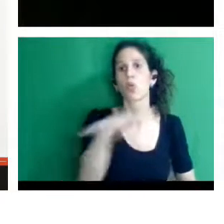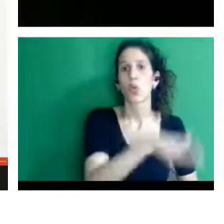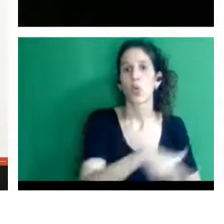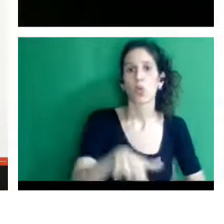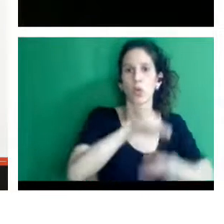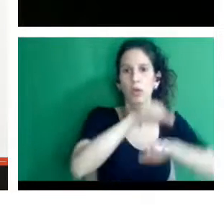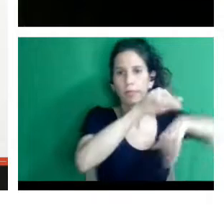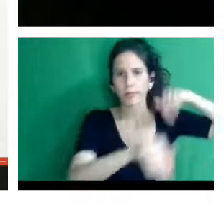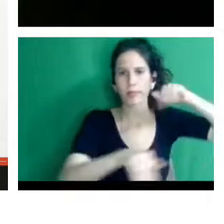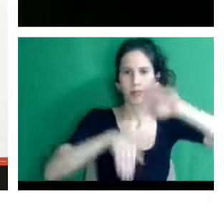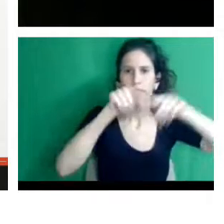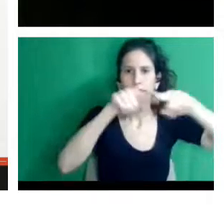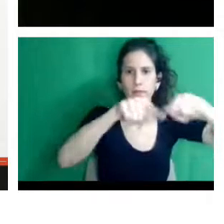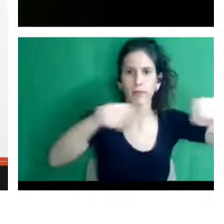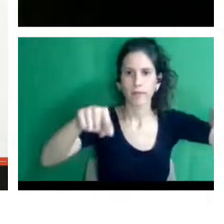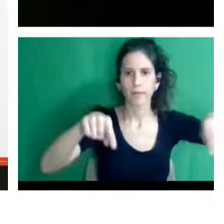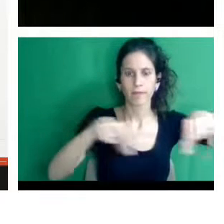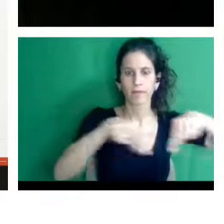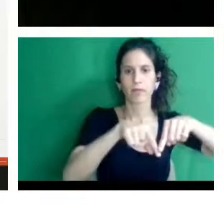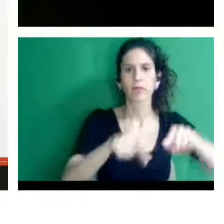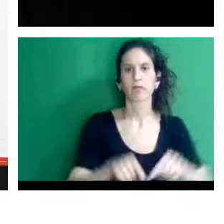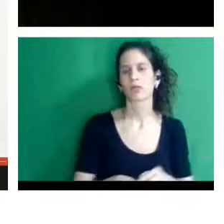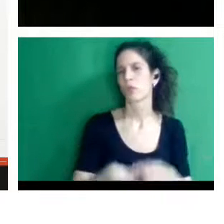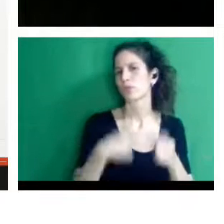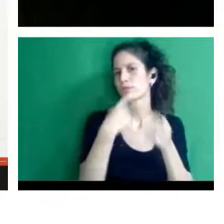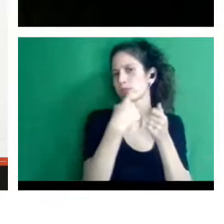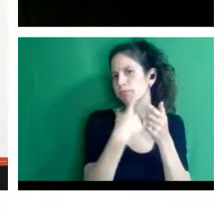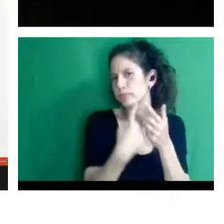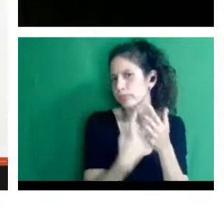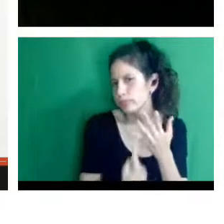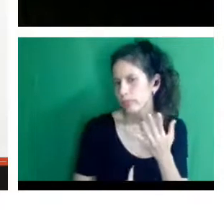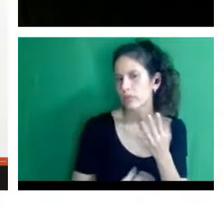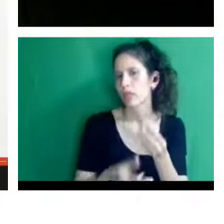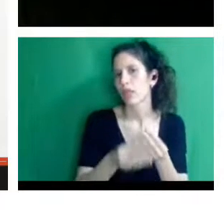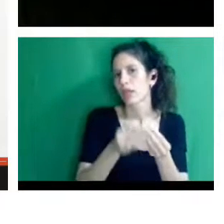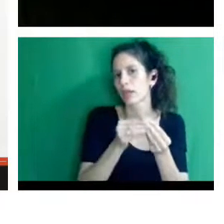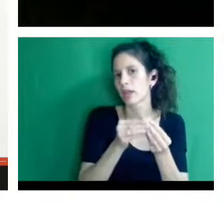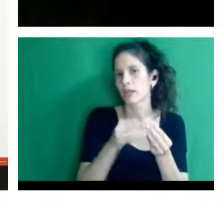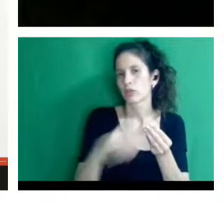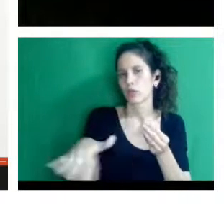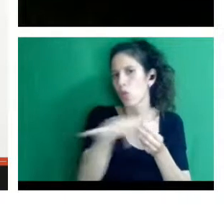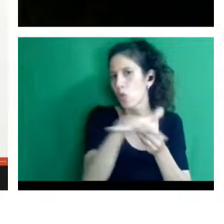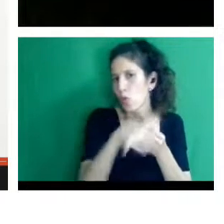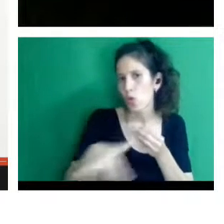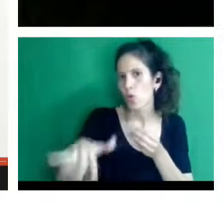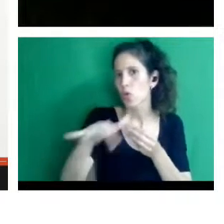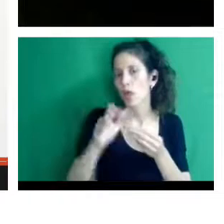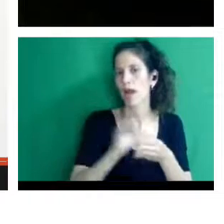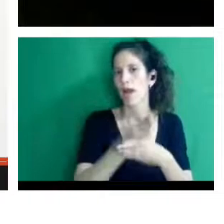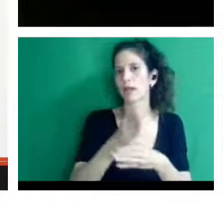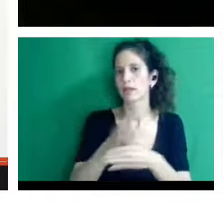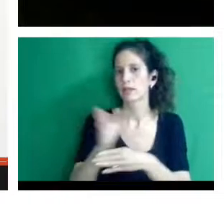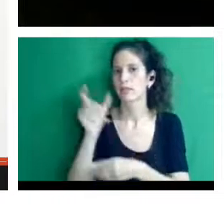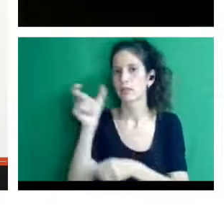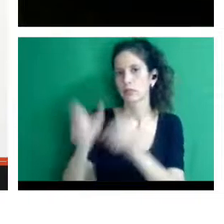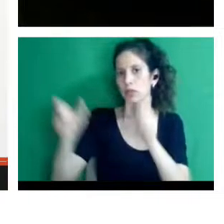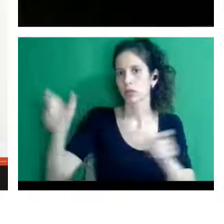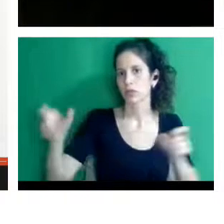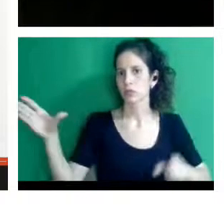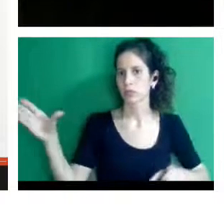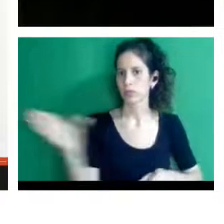ventilación, mecanismos eléctricos, señalización, evacuación de emergencia, adecuación en buses y entrada a los